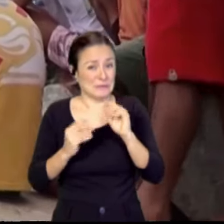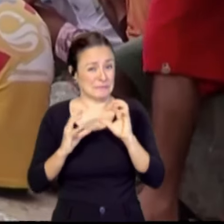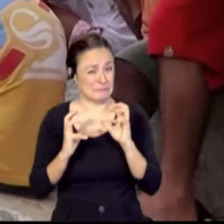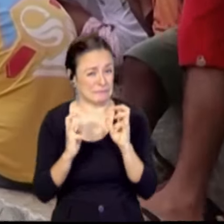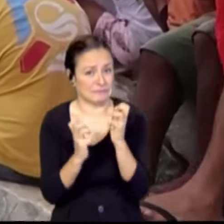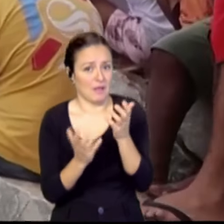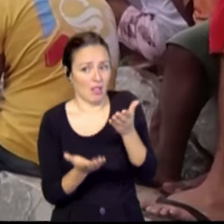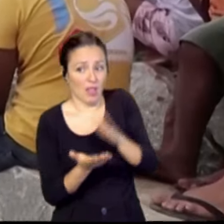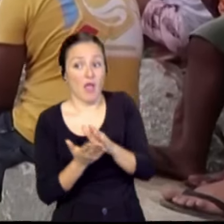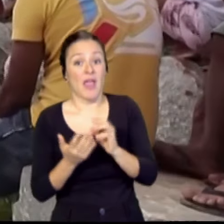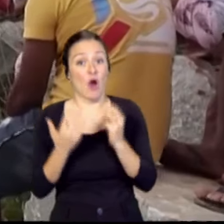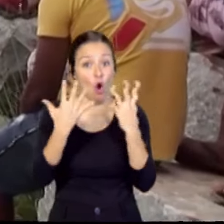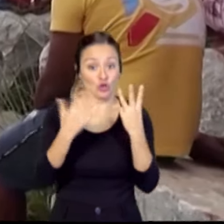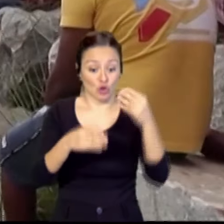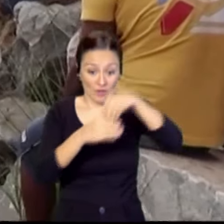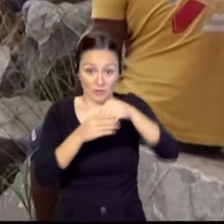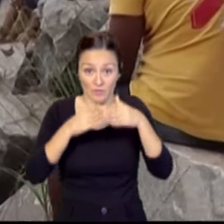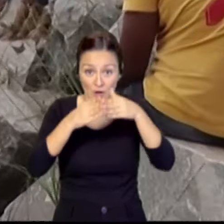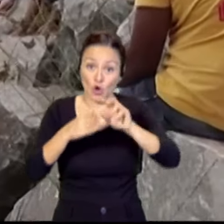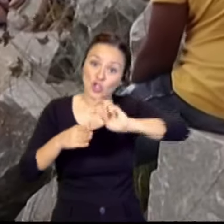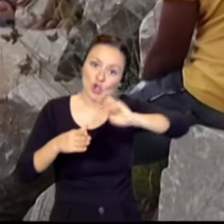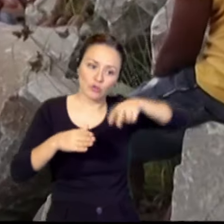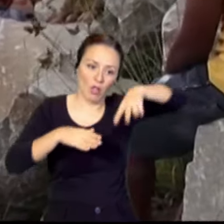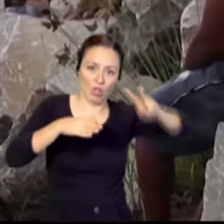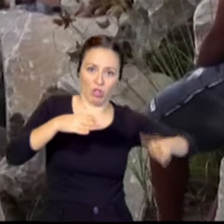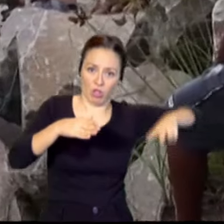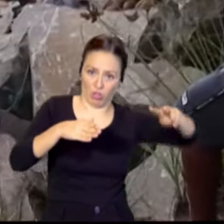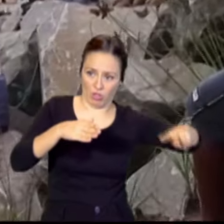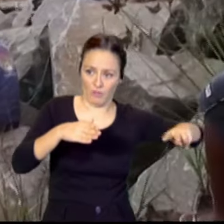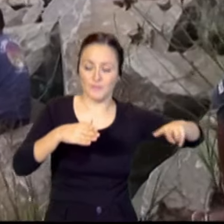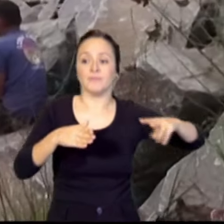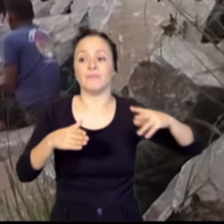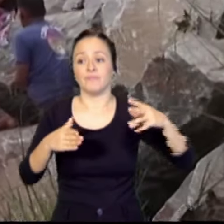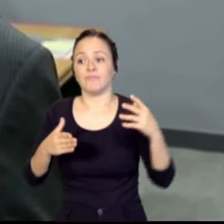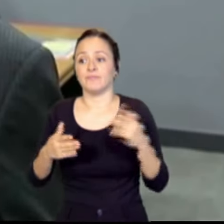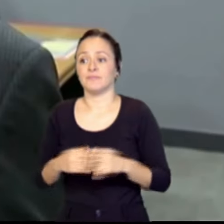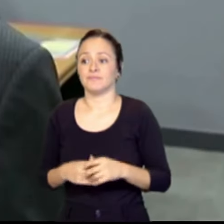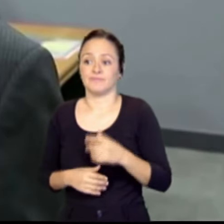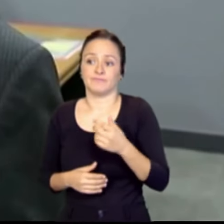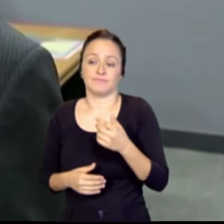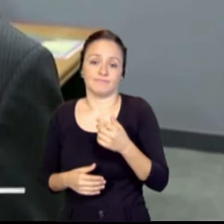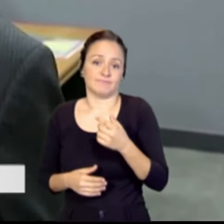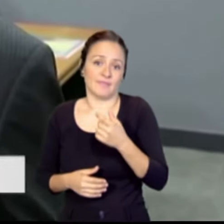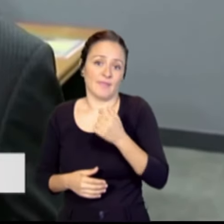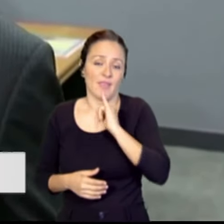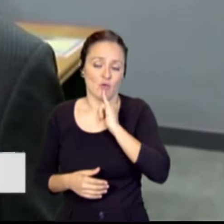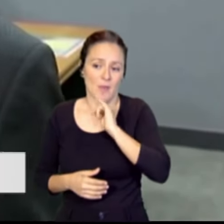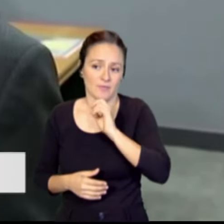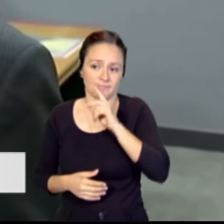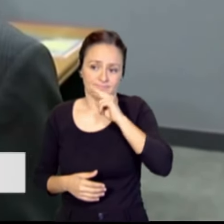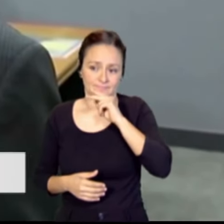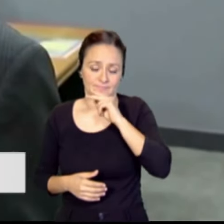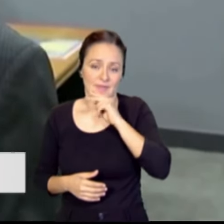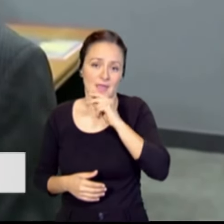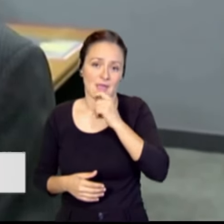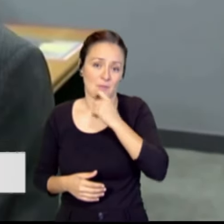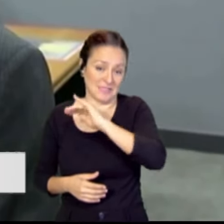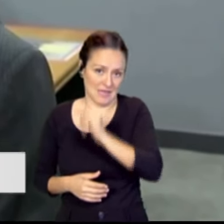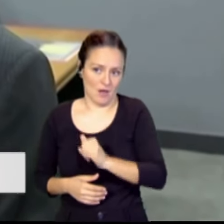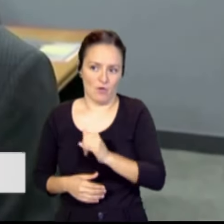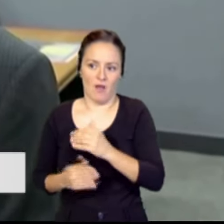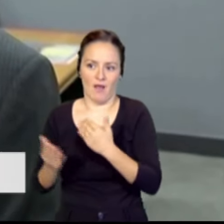ocho dentro de la embarcación yotro flotando local dees perar Brasil